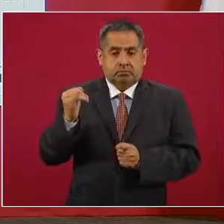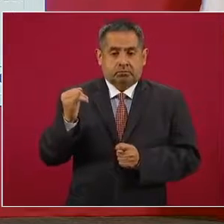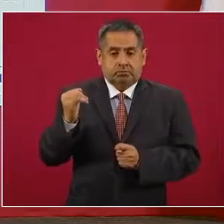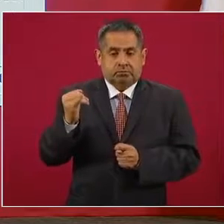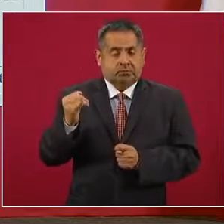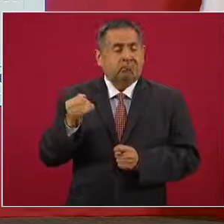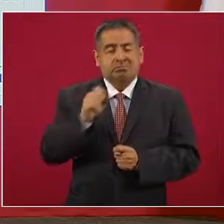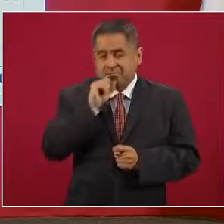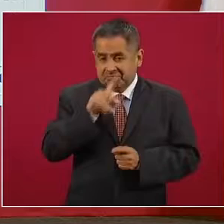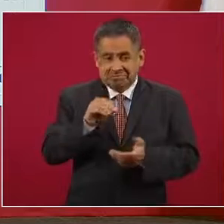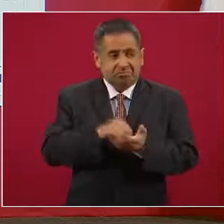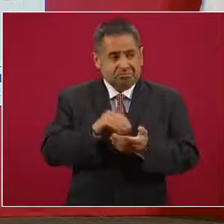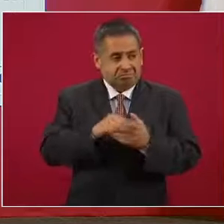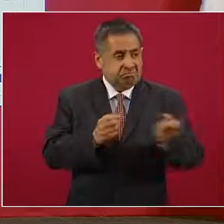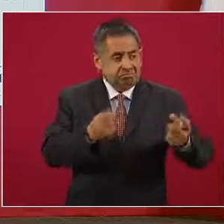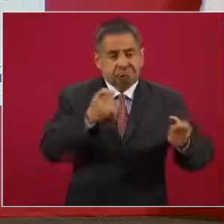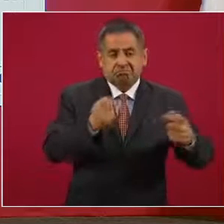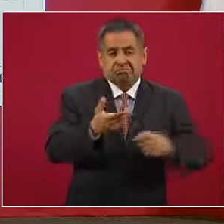se cae también,